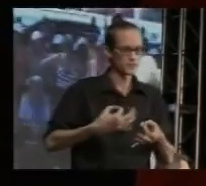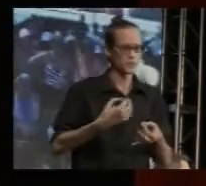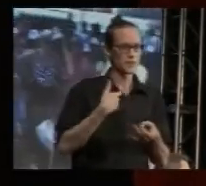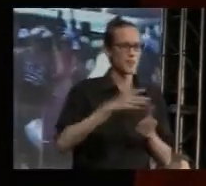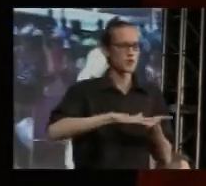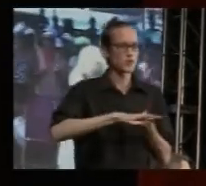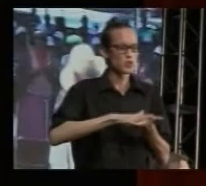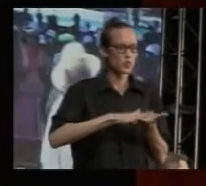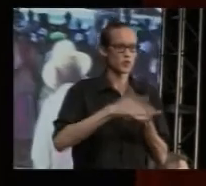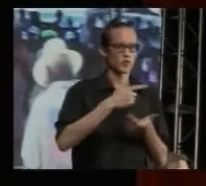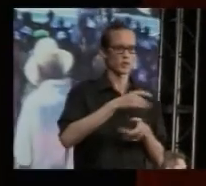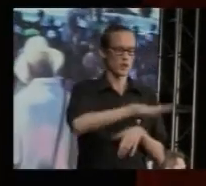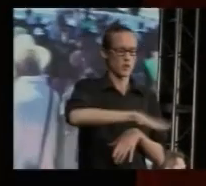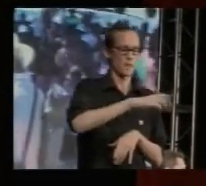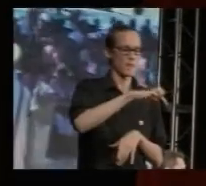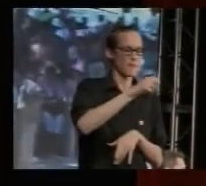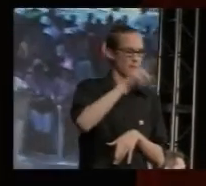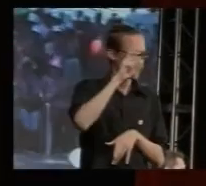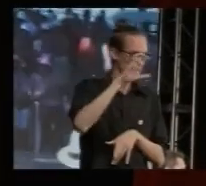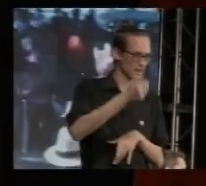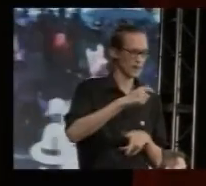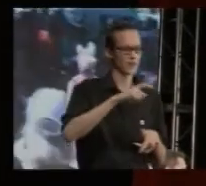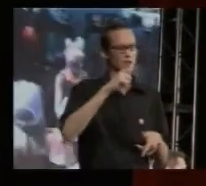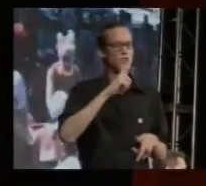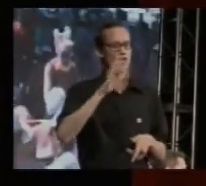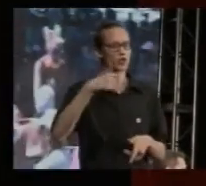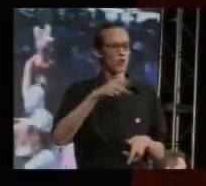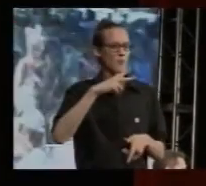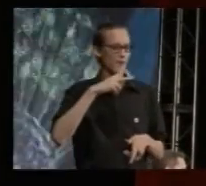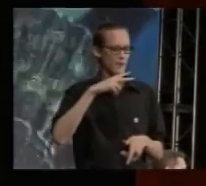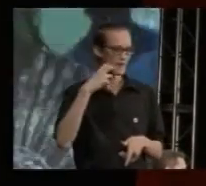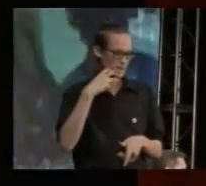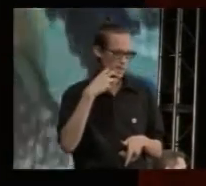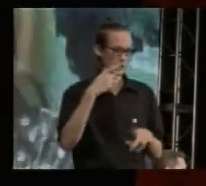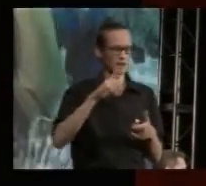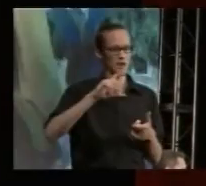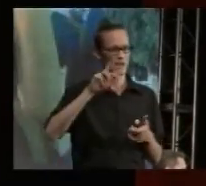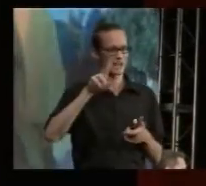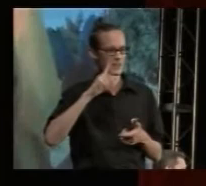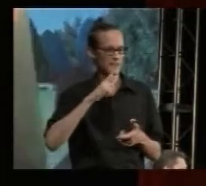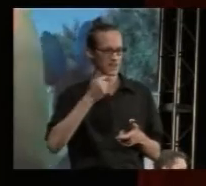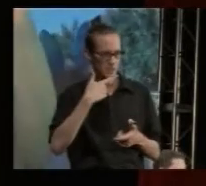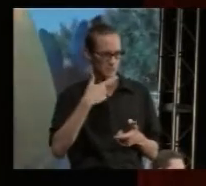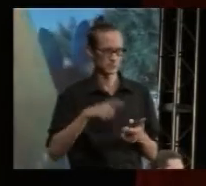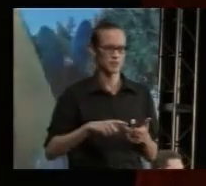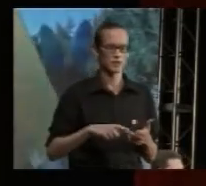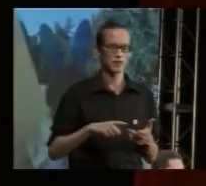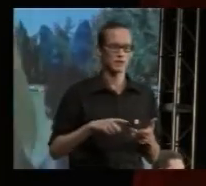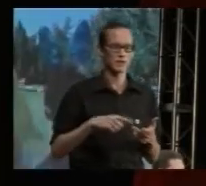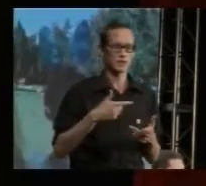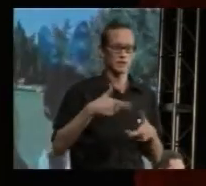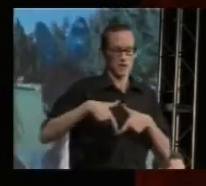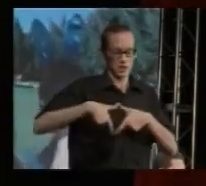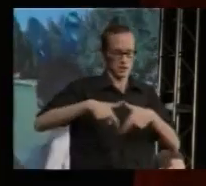Estación Parera, Toma Vieja, zona de Bazán y Busto, vecinal Croacia Sur y Cáritas. Y en desagües cloacales, las obras